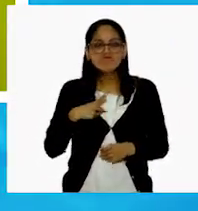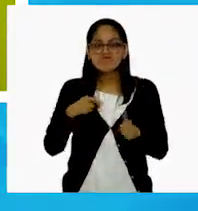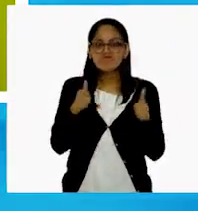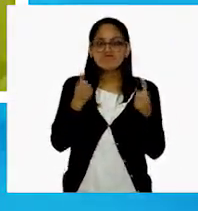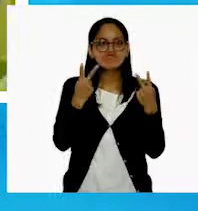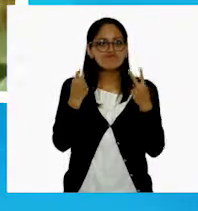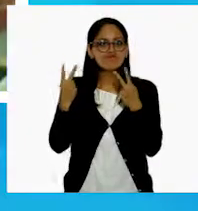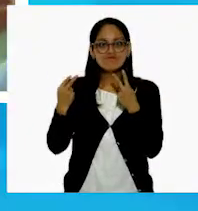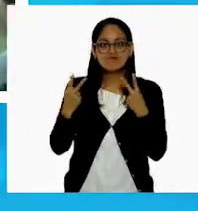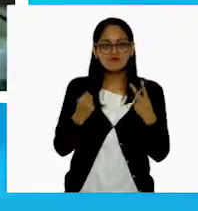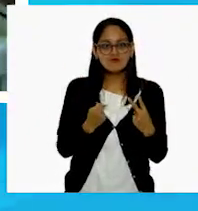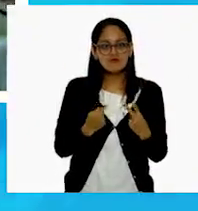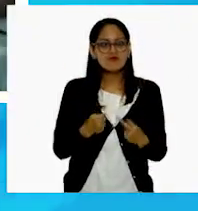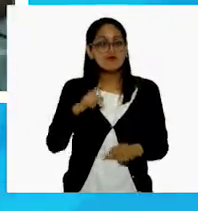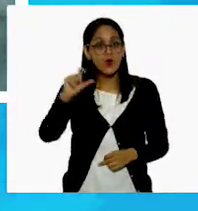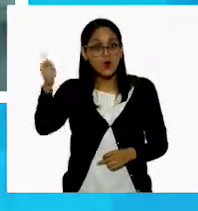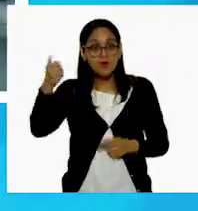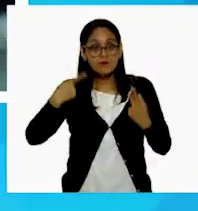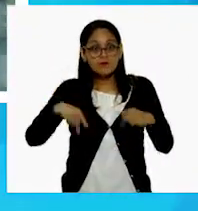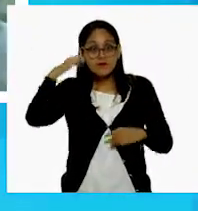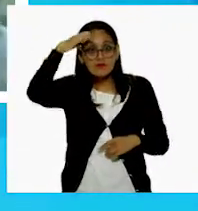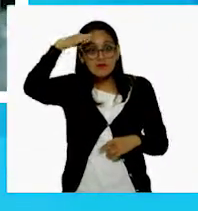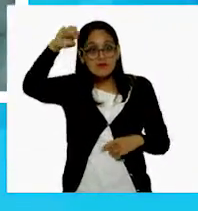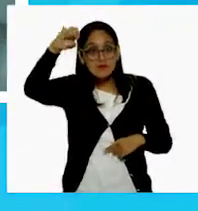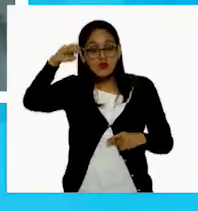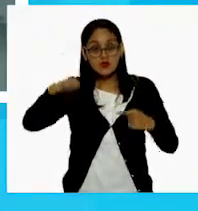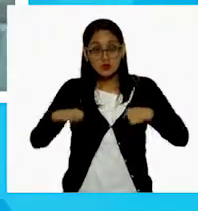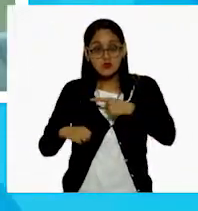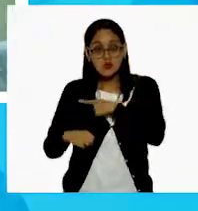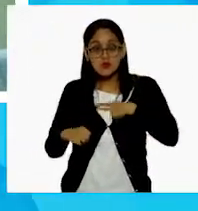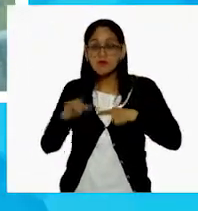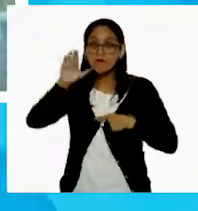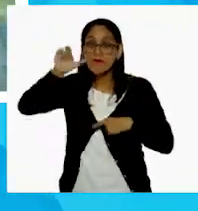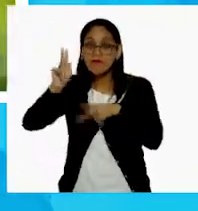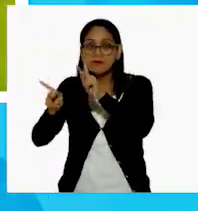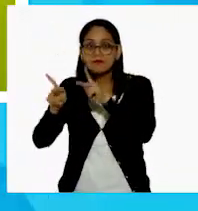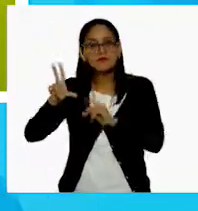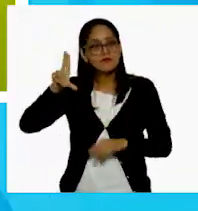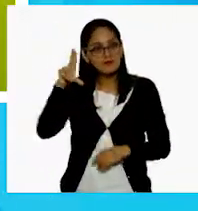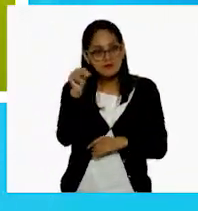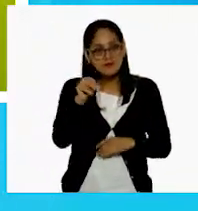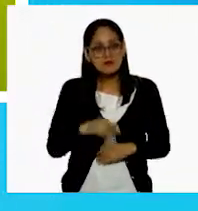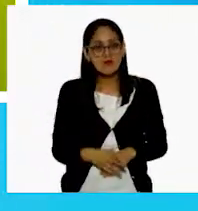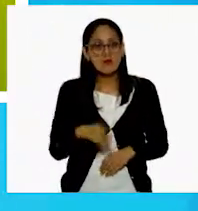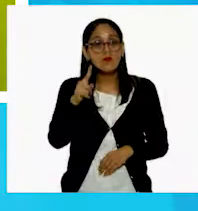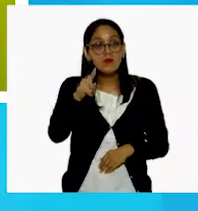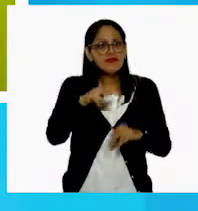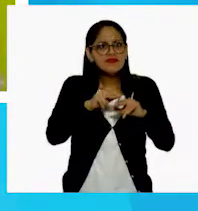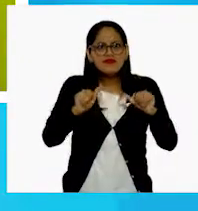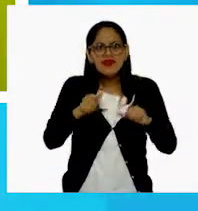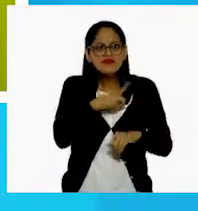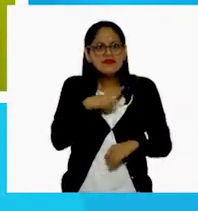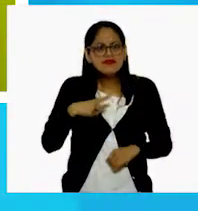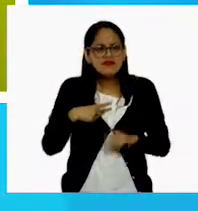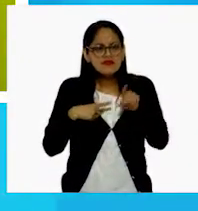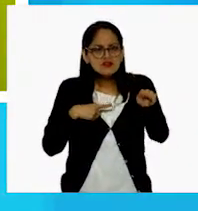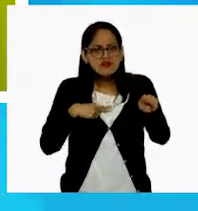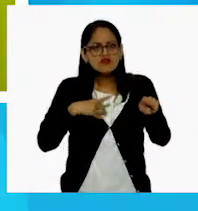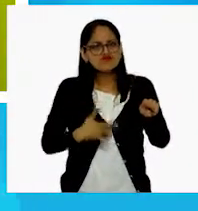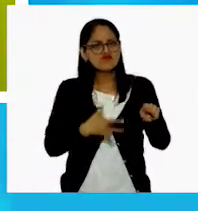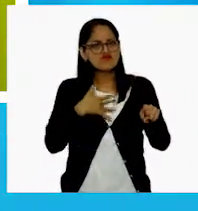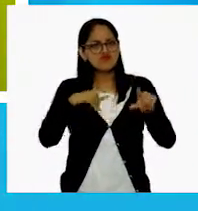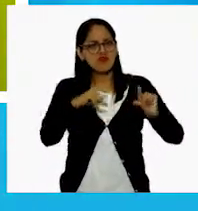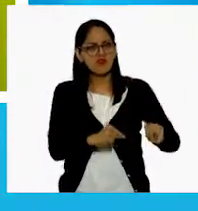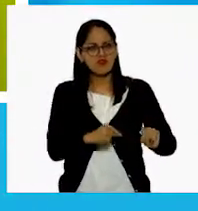estar. Ningún extraño le debes de hablar. Nadie debe nunca hacerte